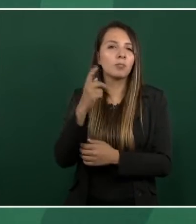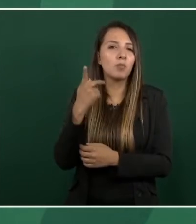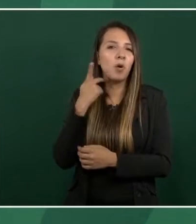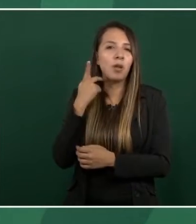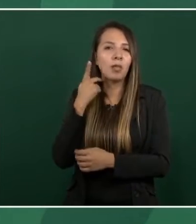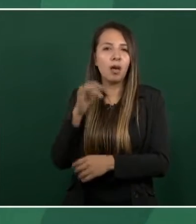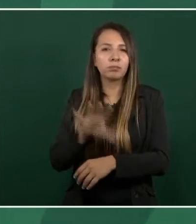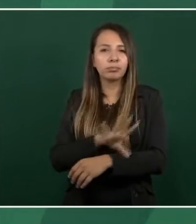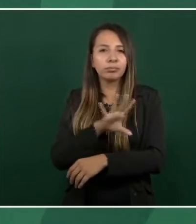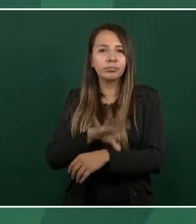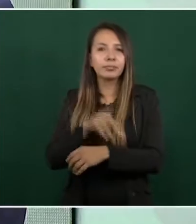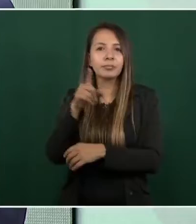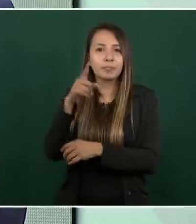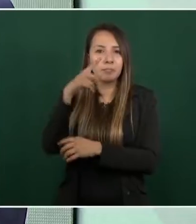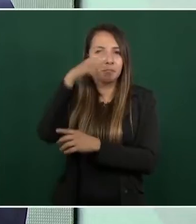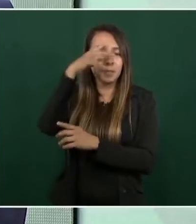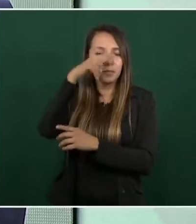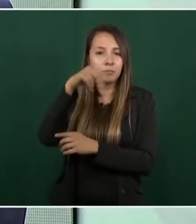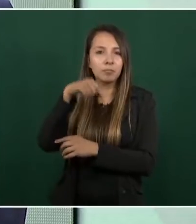me enteré,